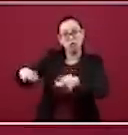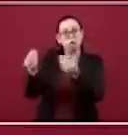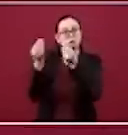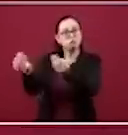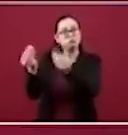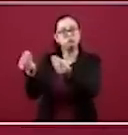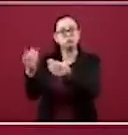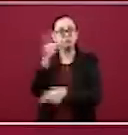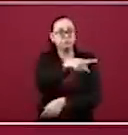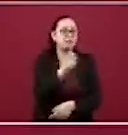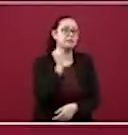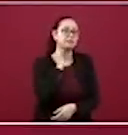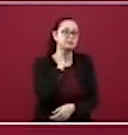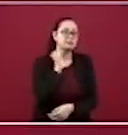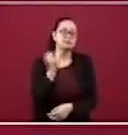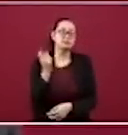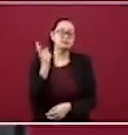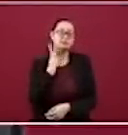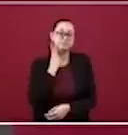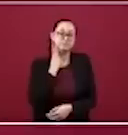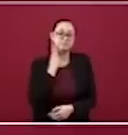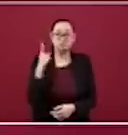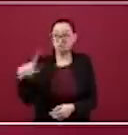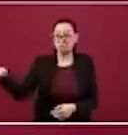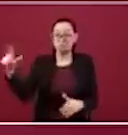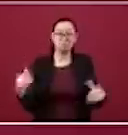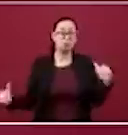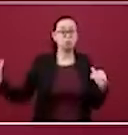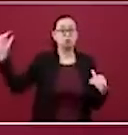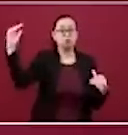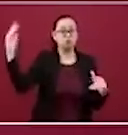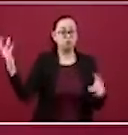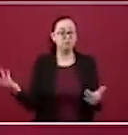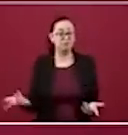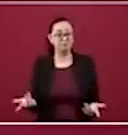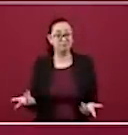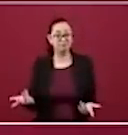del poder legislativo en algunos casos.